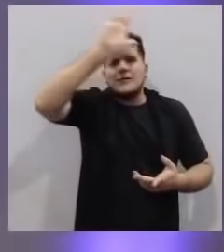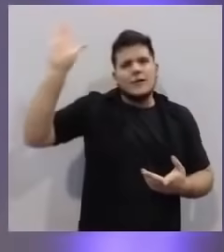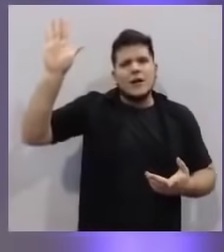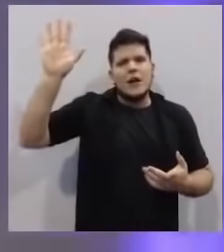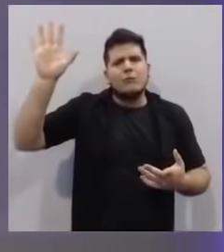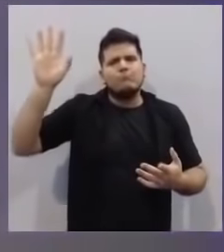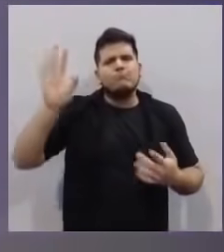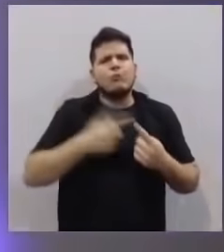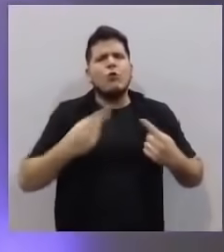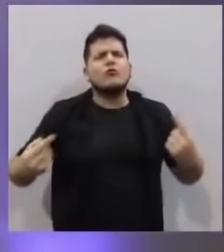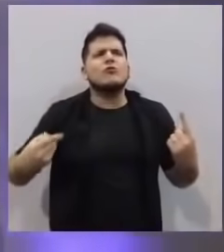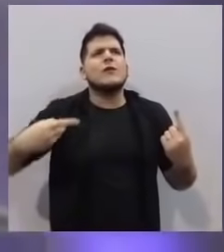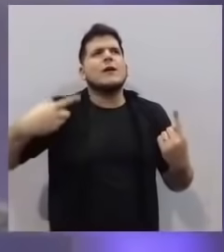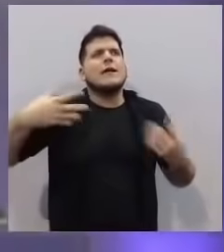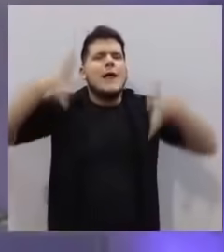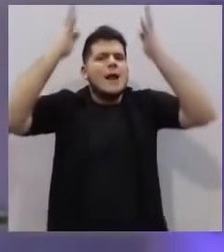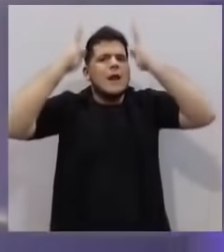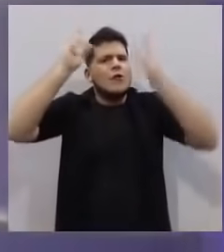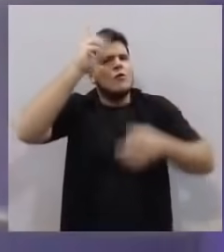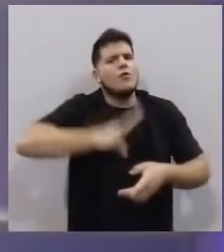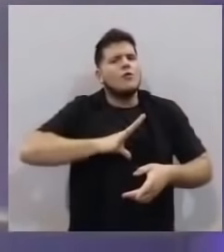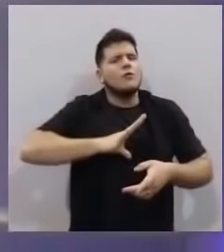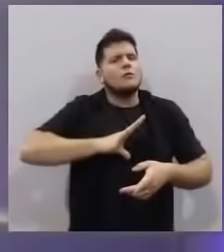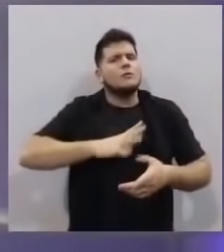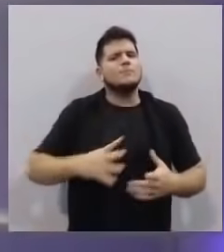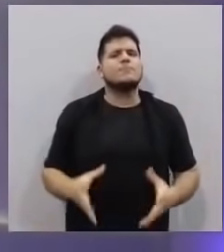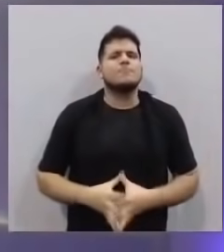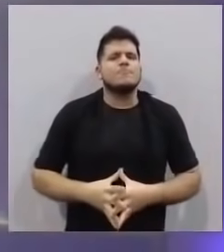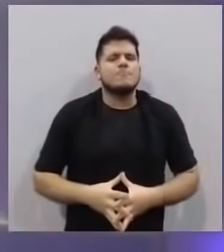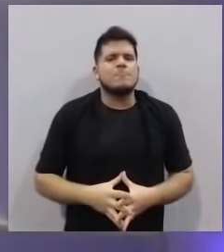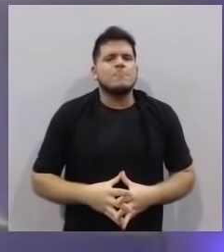y cuando puedes tomar esa palabra hijo